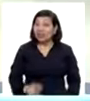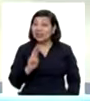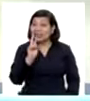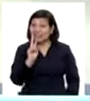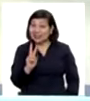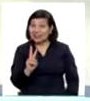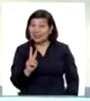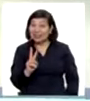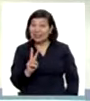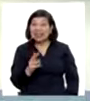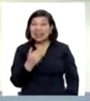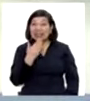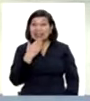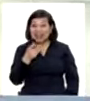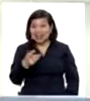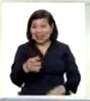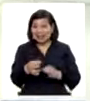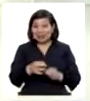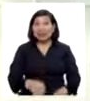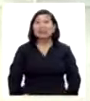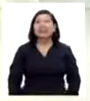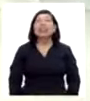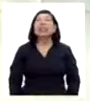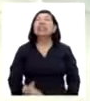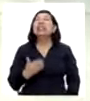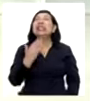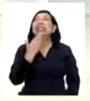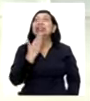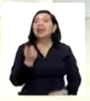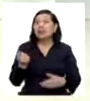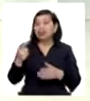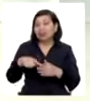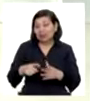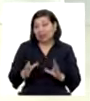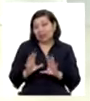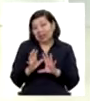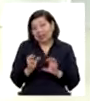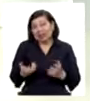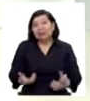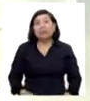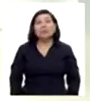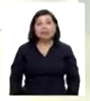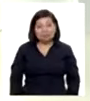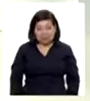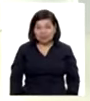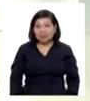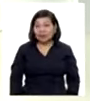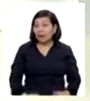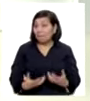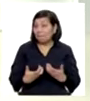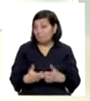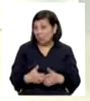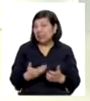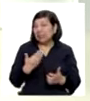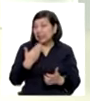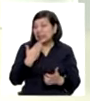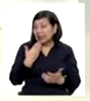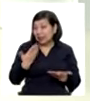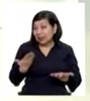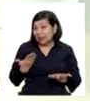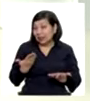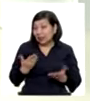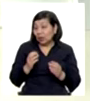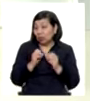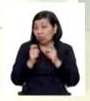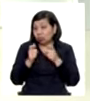viendo parte de lo que nos estaba comentando, ¿no? ¿Quiénes pueden postular? Uh-huh. Sí, las empresas prestadoras que